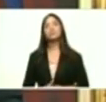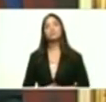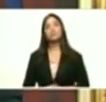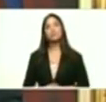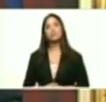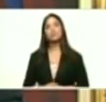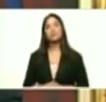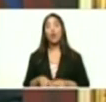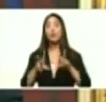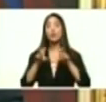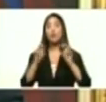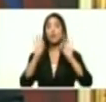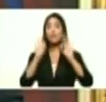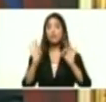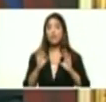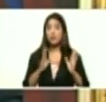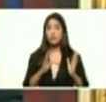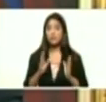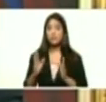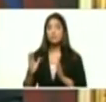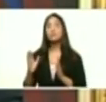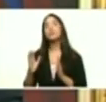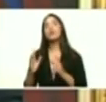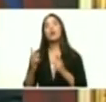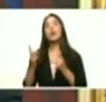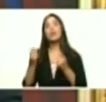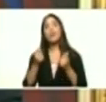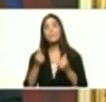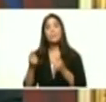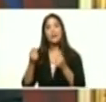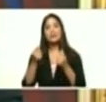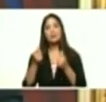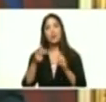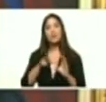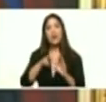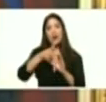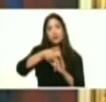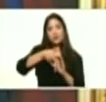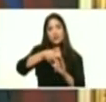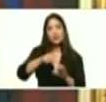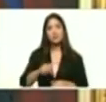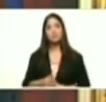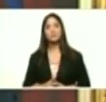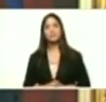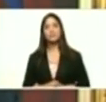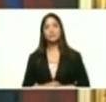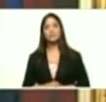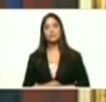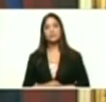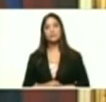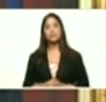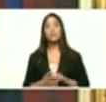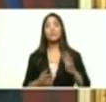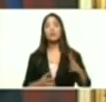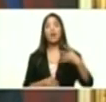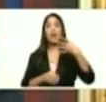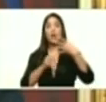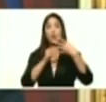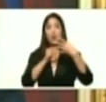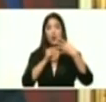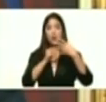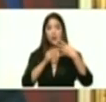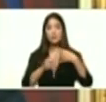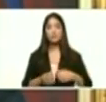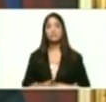el nuevo esquema de precios de la gasolina. El cuarto de ellos,